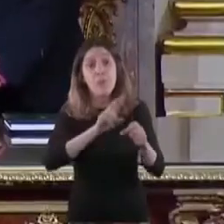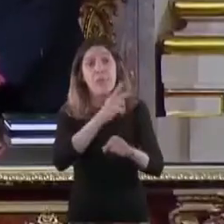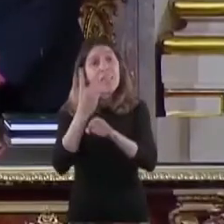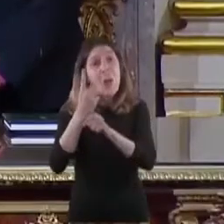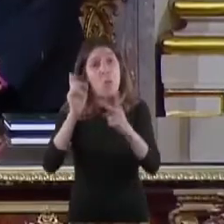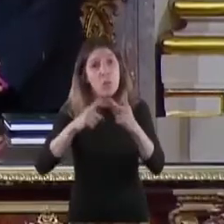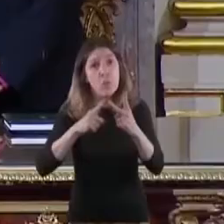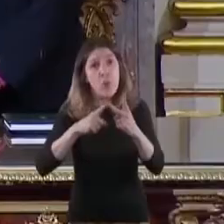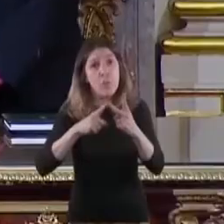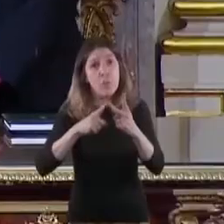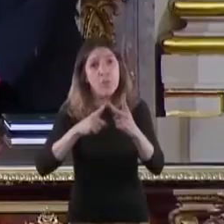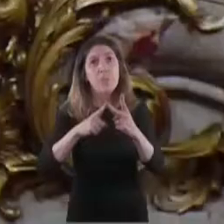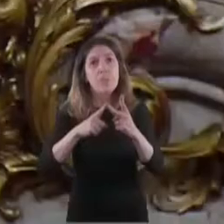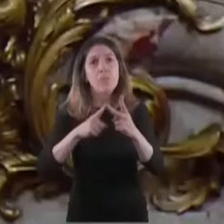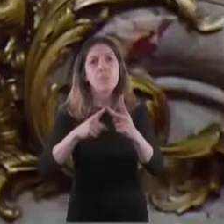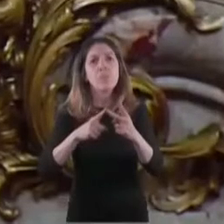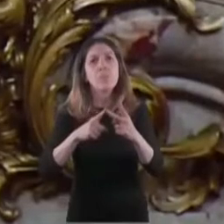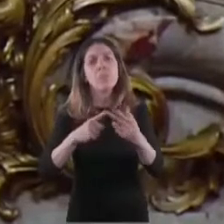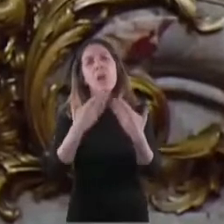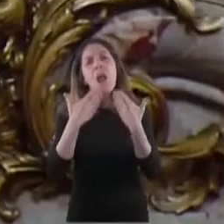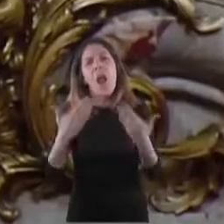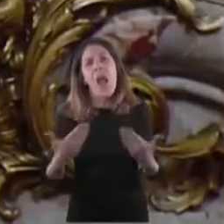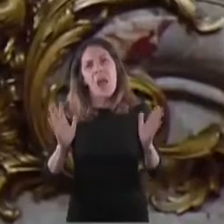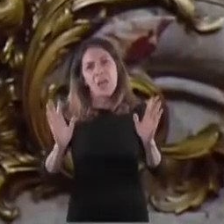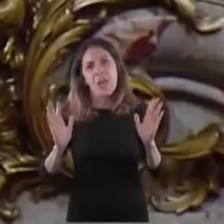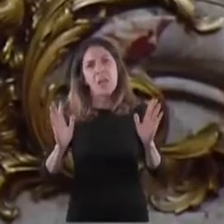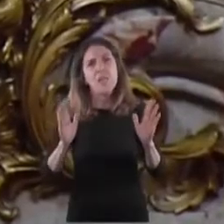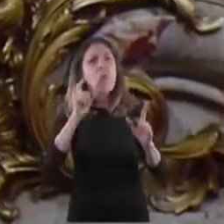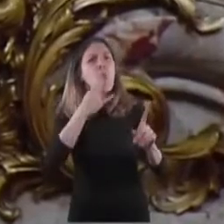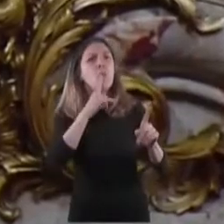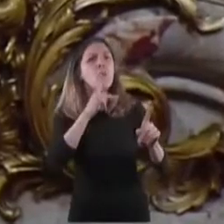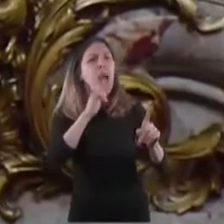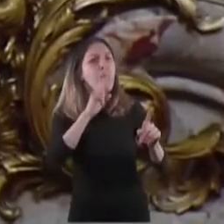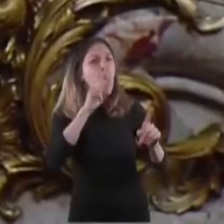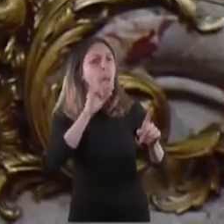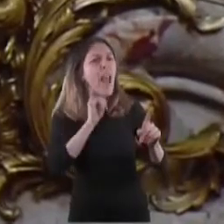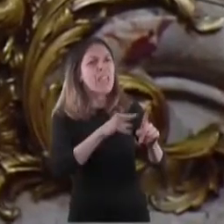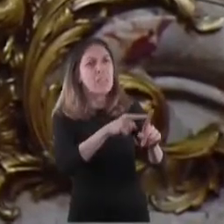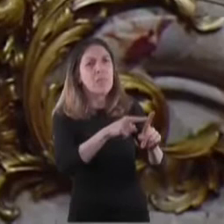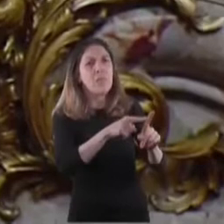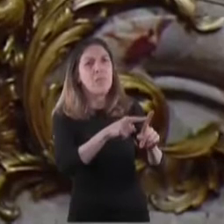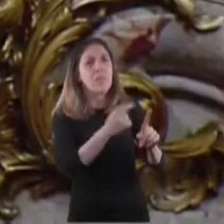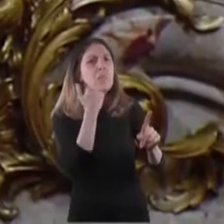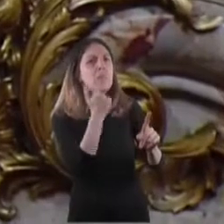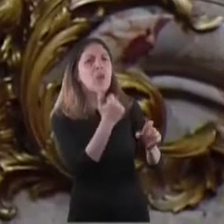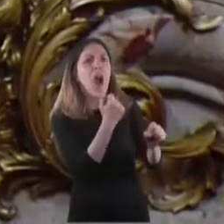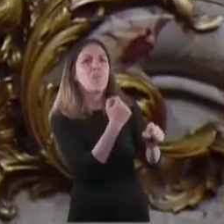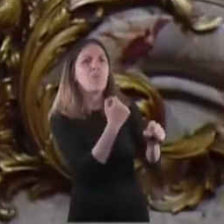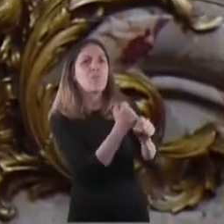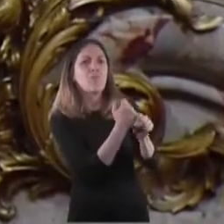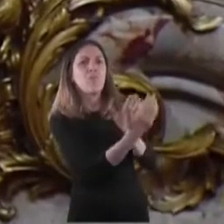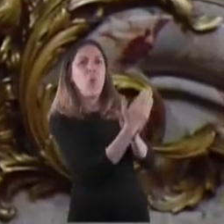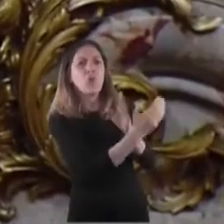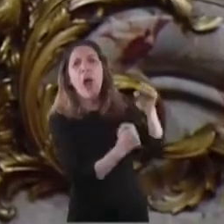lugar, darle mi gratitud a Gustavo Vélez, que me ha acompañado hasta aquí, me ha acompañado